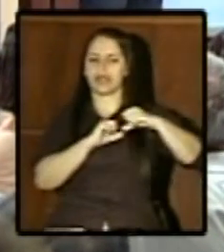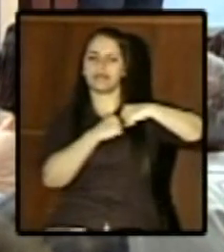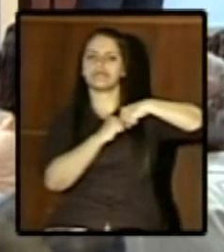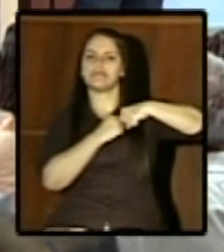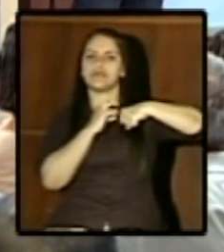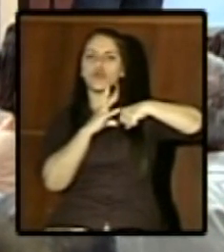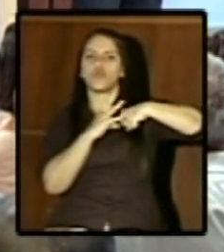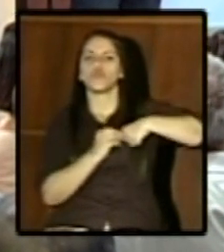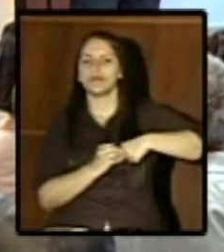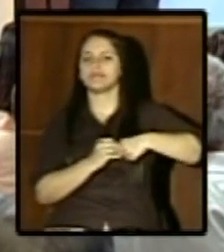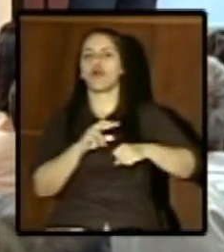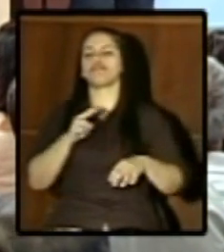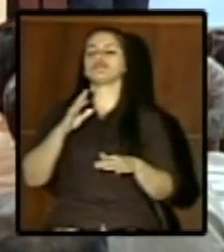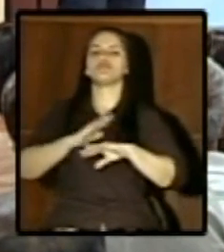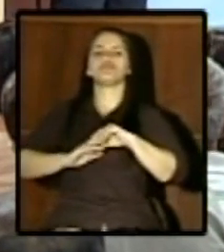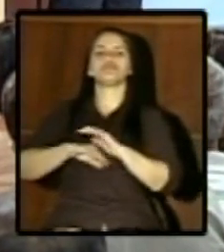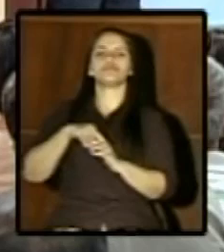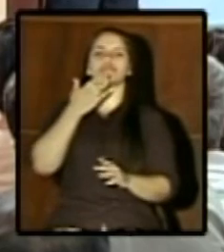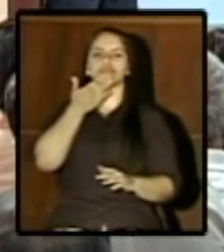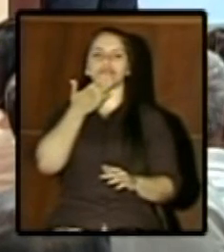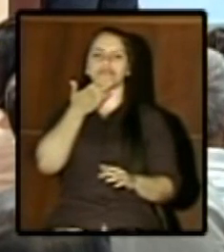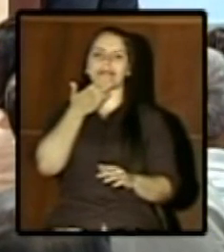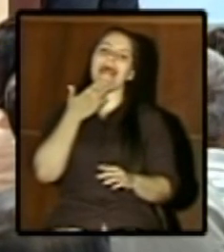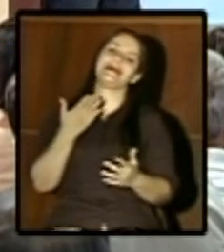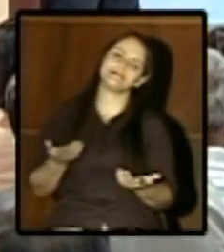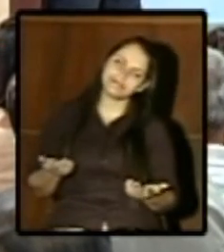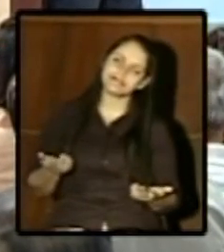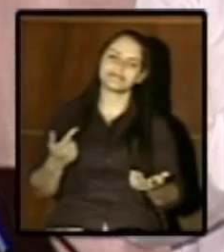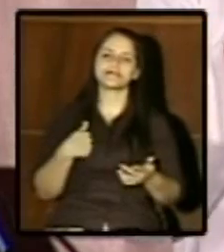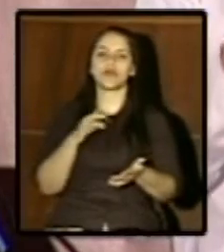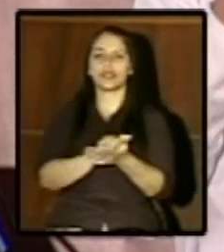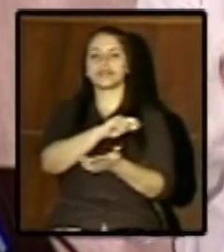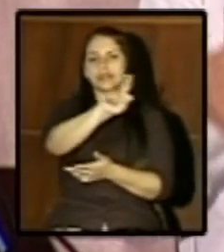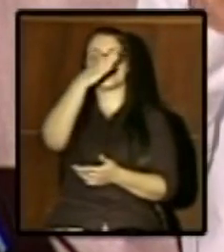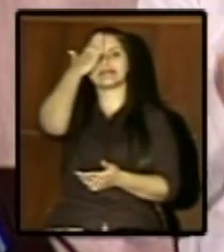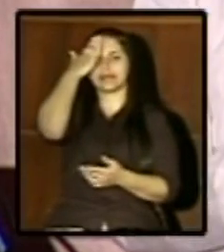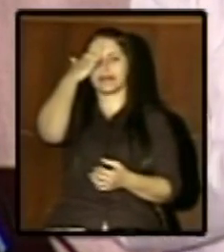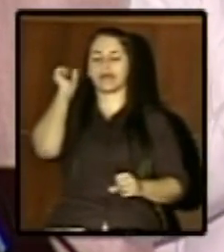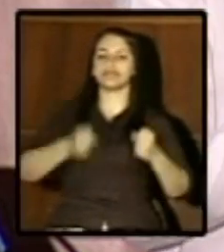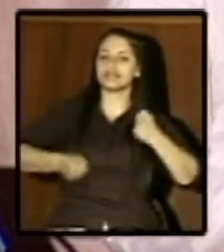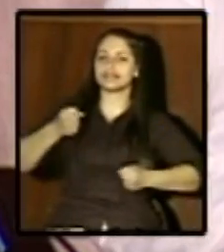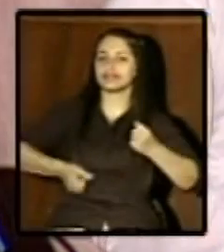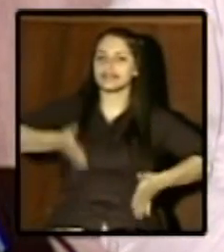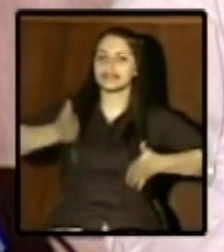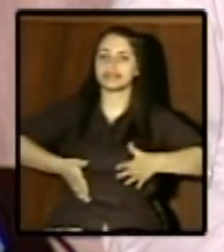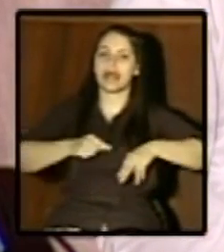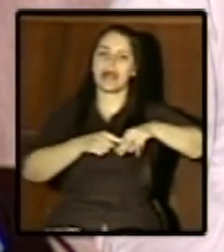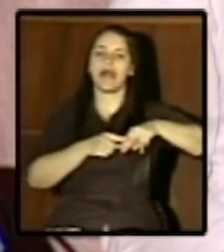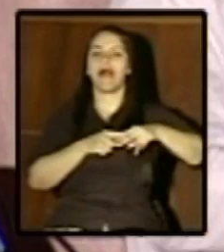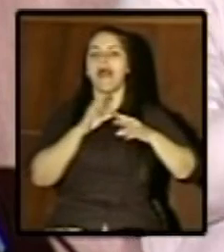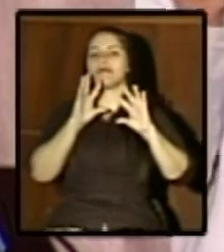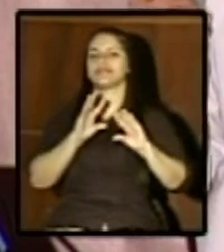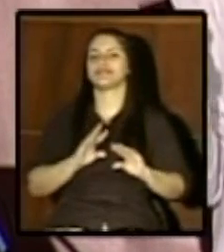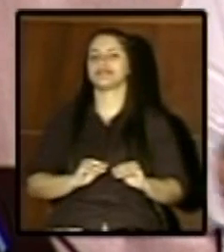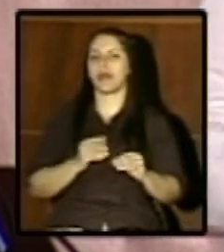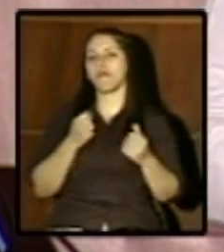por seguro que mis rodillas van a sufrir un desgaste mayor que la persona que no hace esos ejercicios. Bueno, no quiero decir que esto sea malo, pero sepa y entienda que está